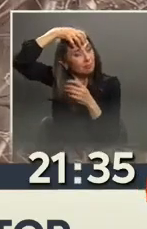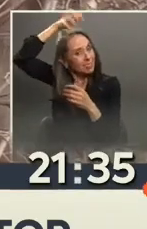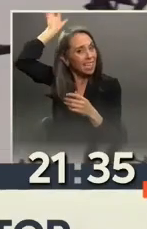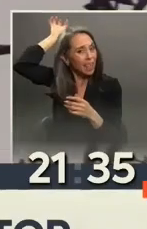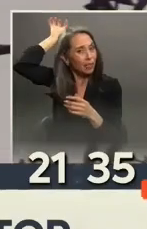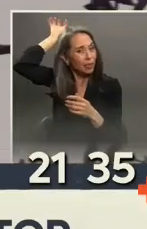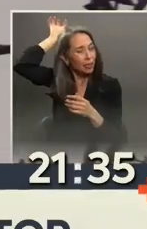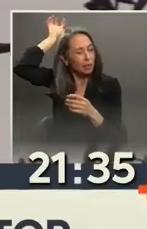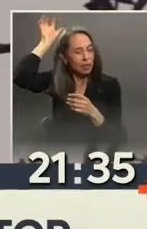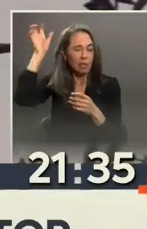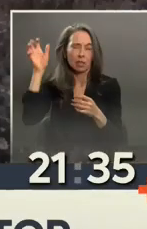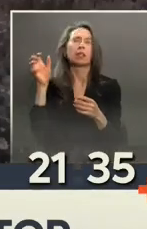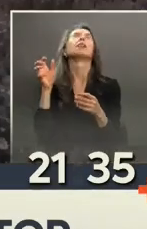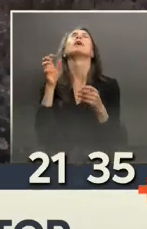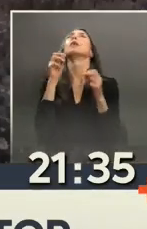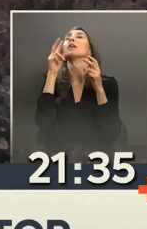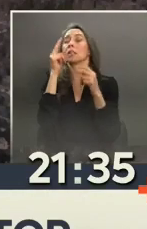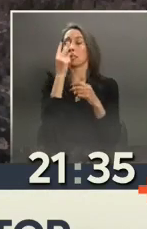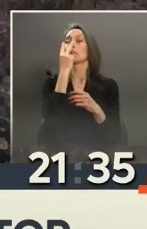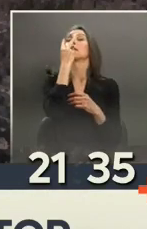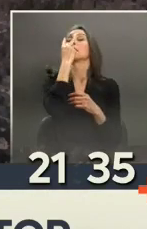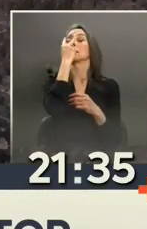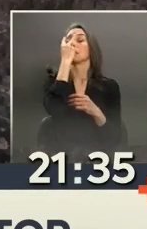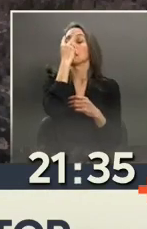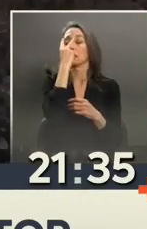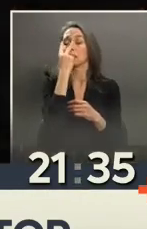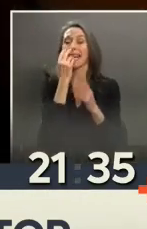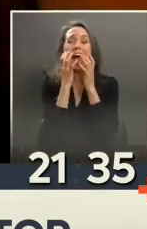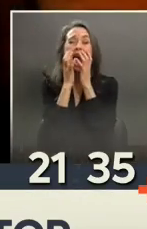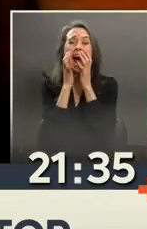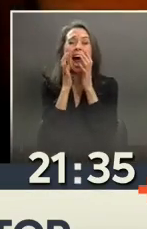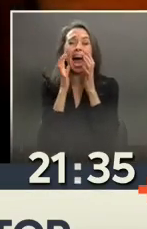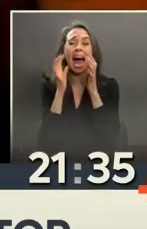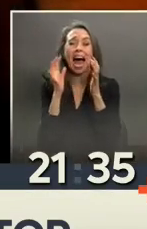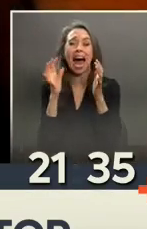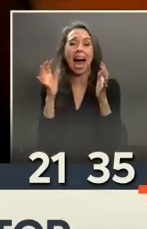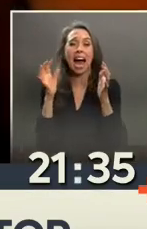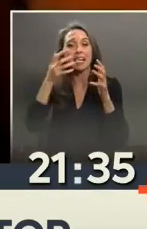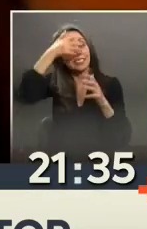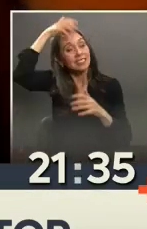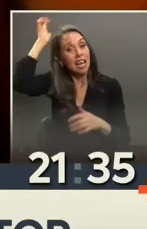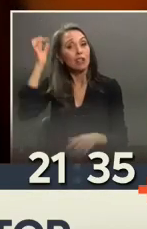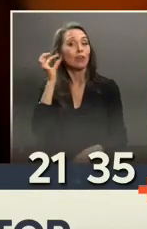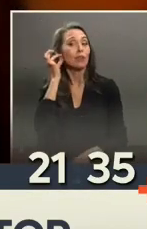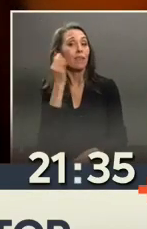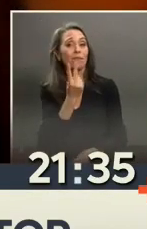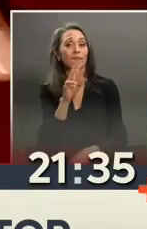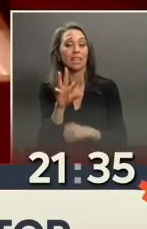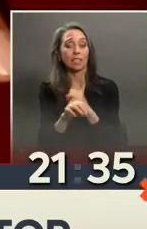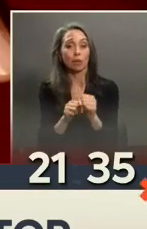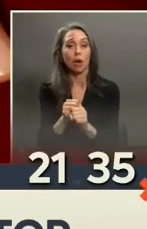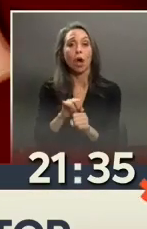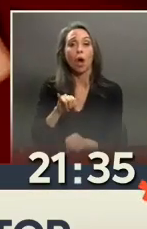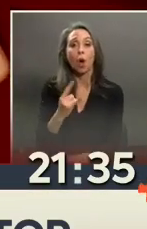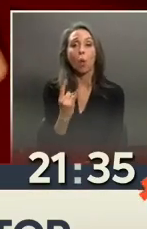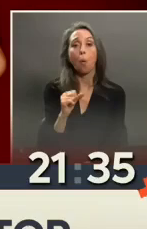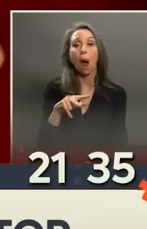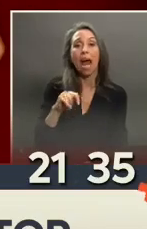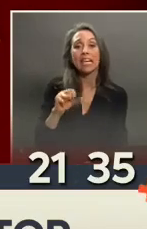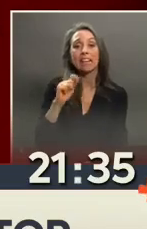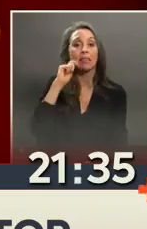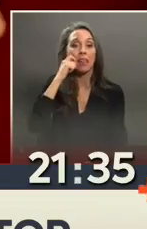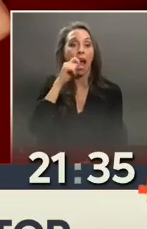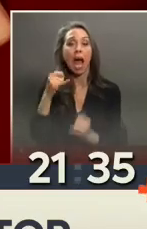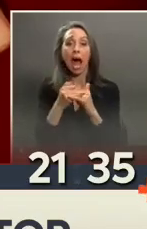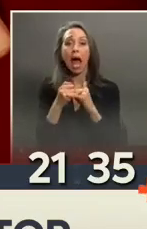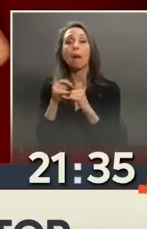veo empecé a gritar a sus 29 años juana juanita como le dicen sus amigos